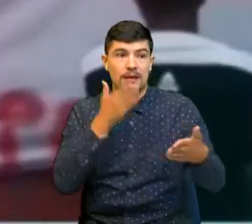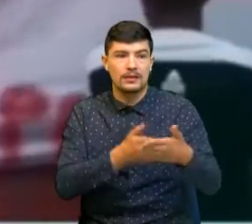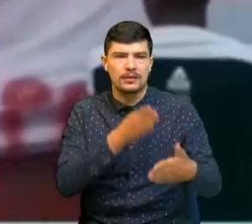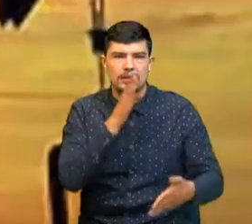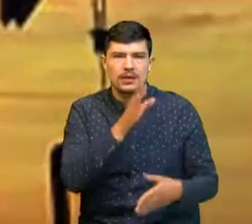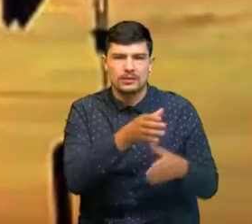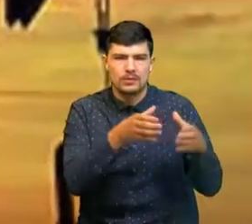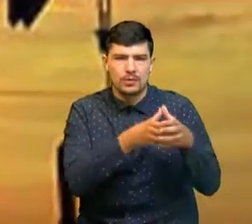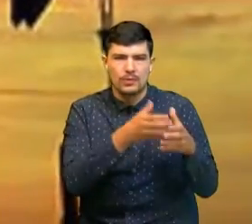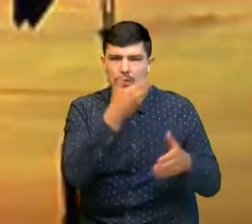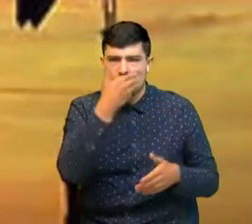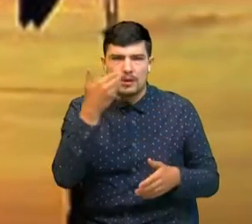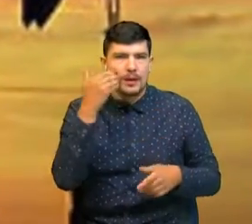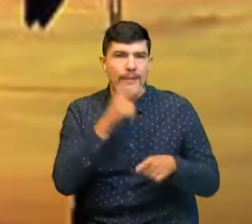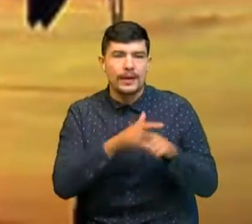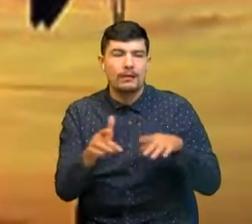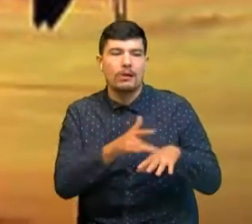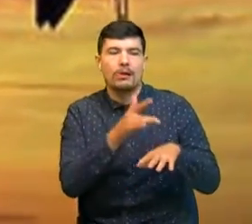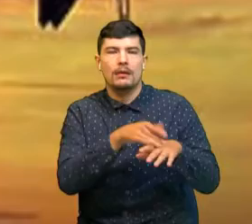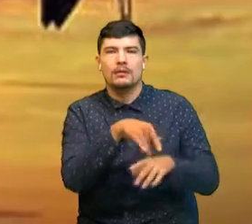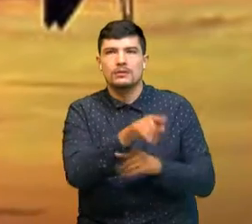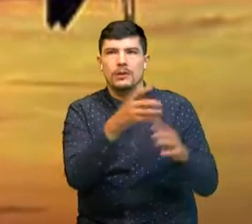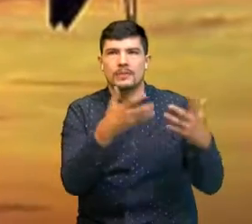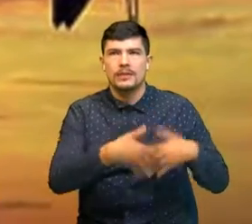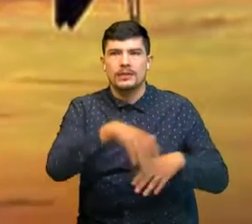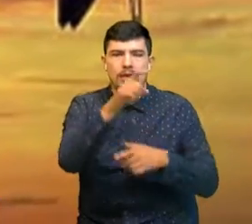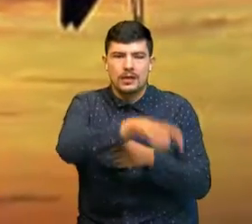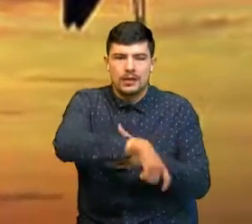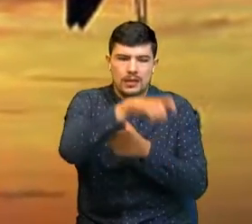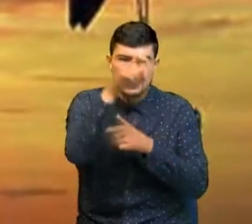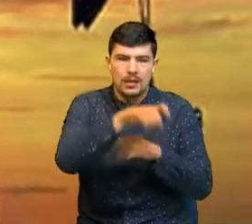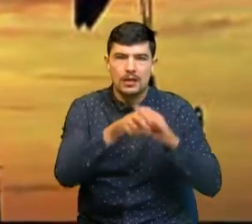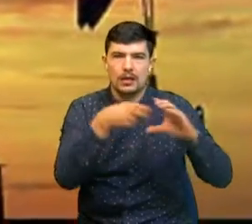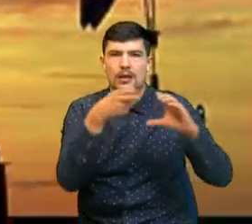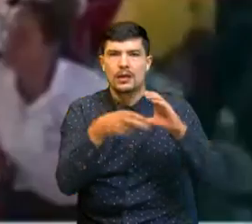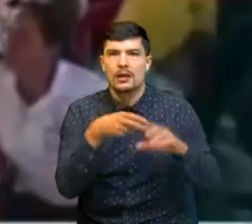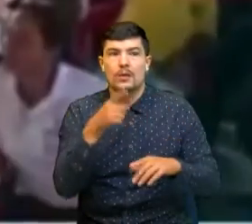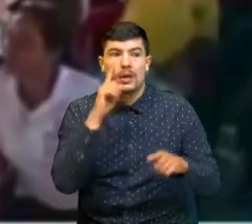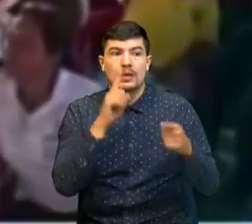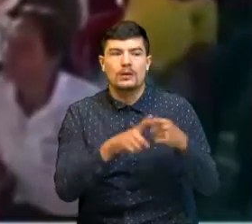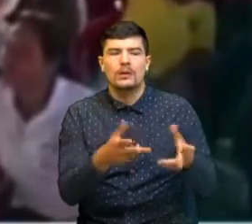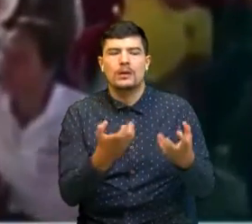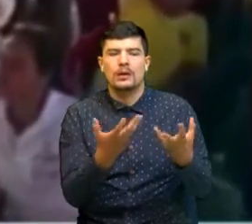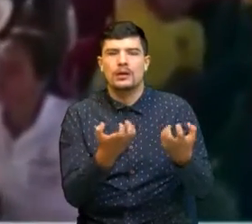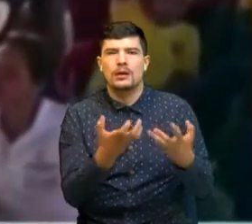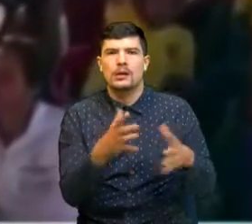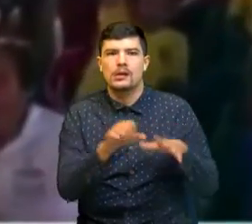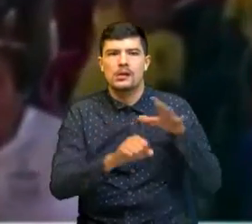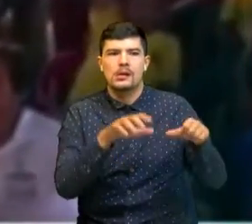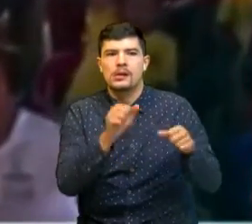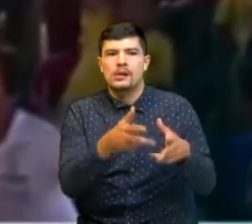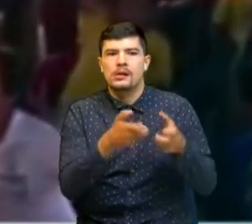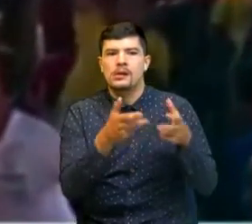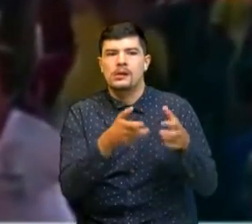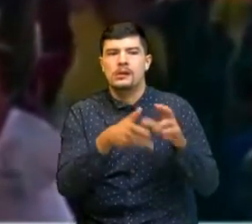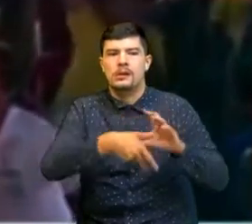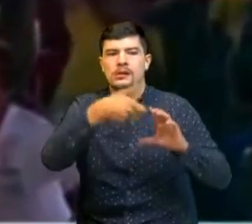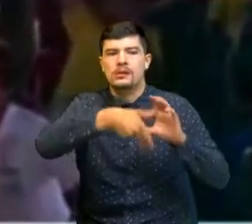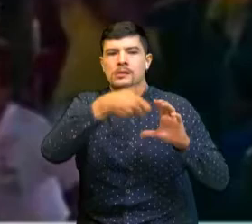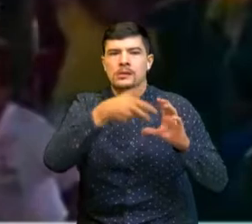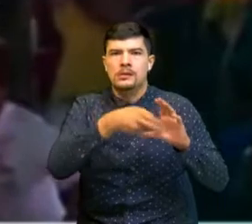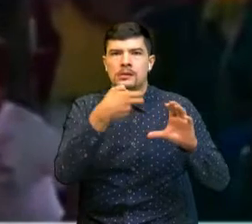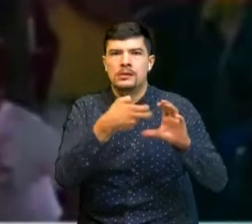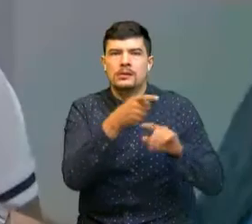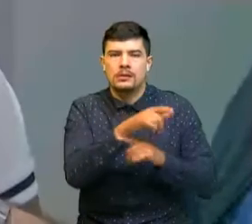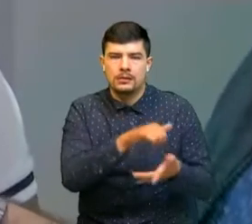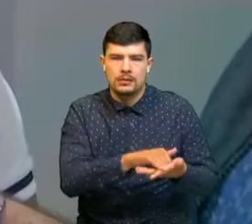grupos armados pero auspiciados por empresas petroleras y mineras, entre otras, que buscan explotar las riquezas de los suelos donde se acentúan